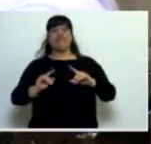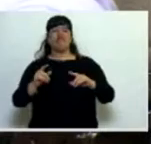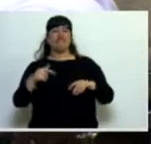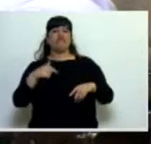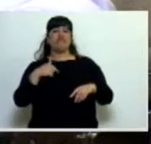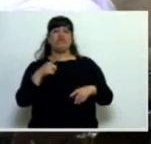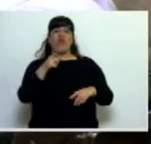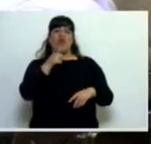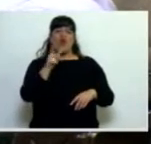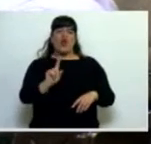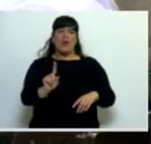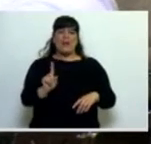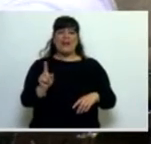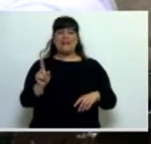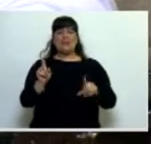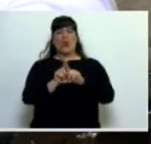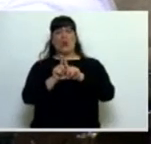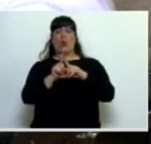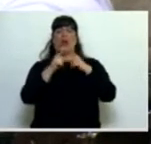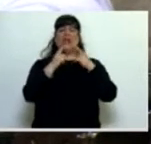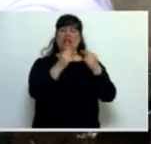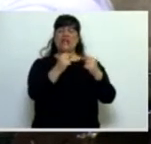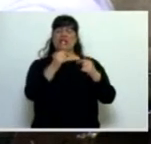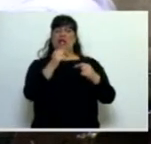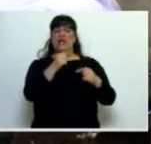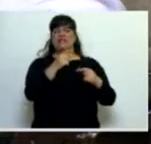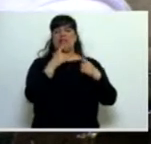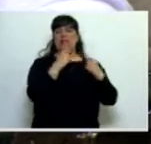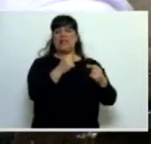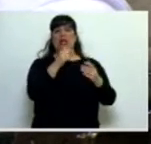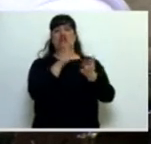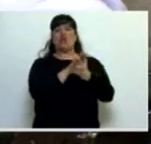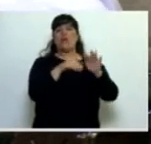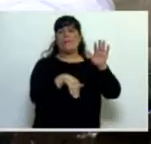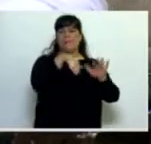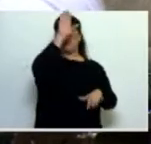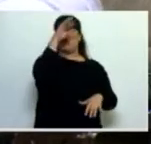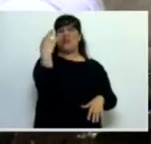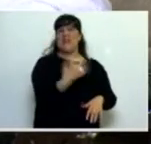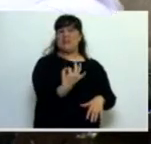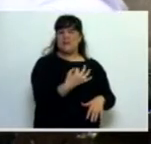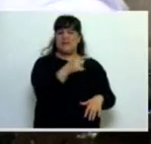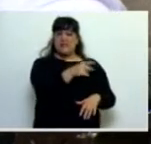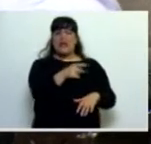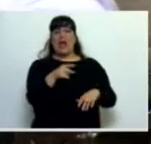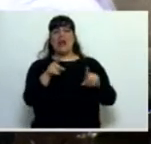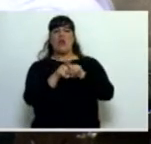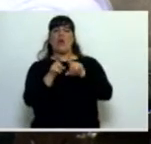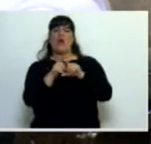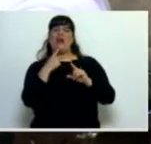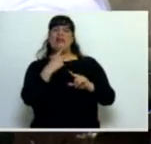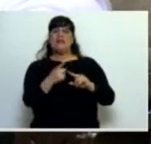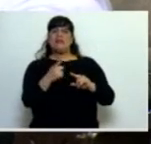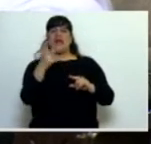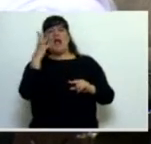muy razonables estas críticas formales acerca de las mayorías especiales que pretenden darle